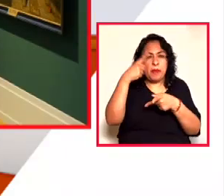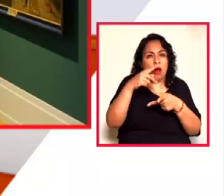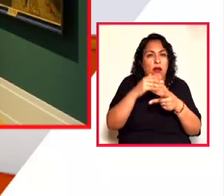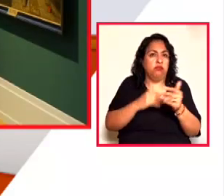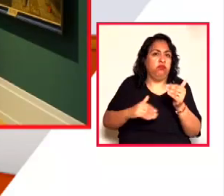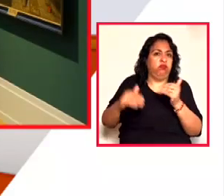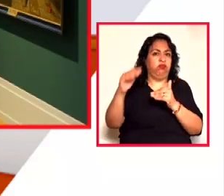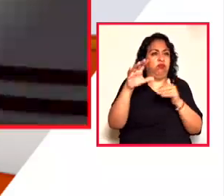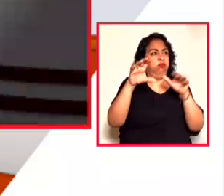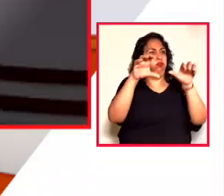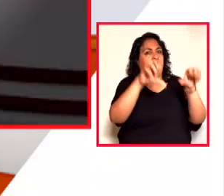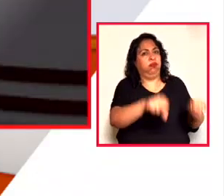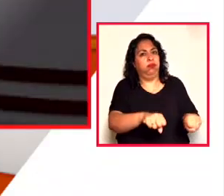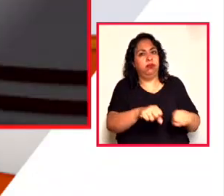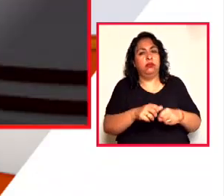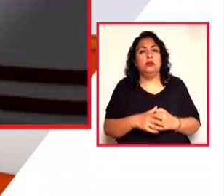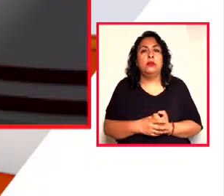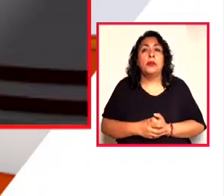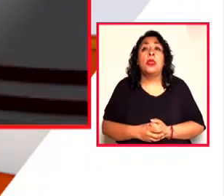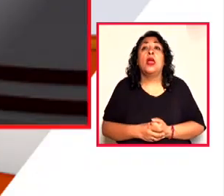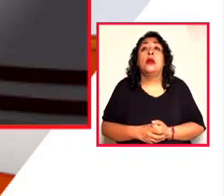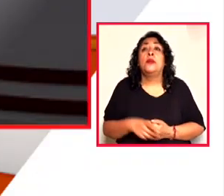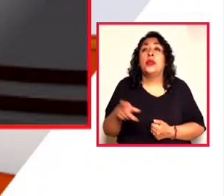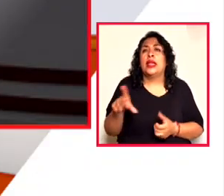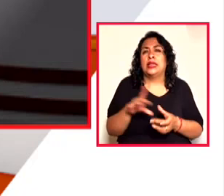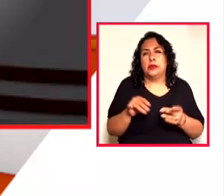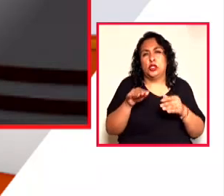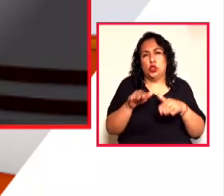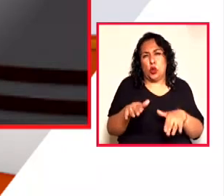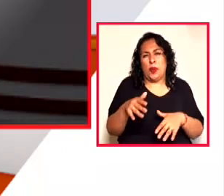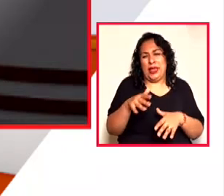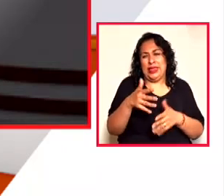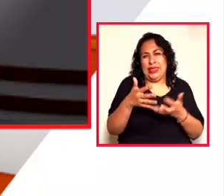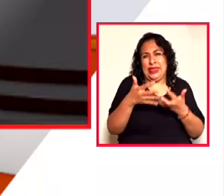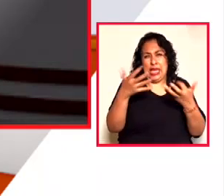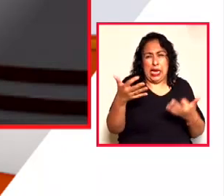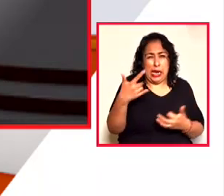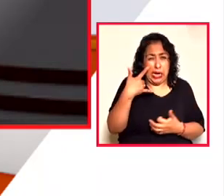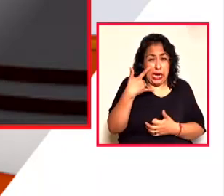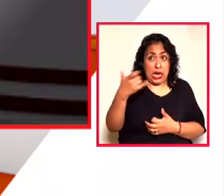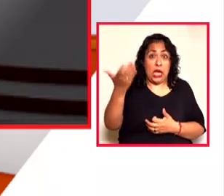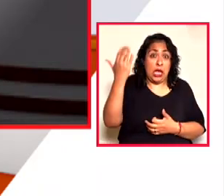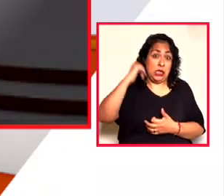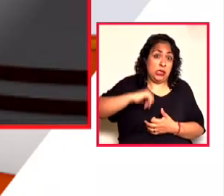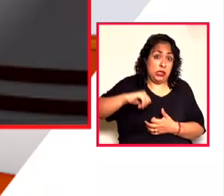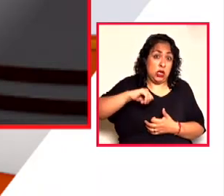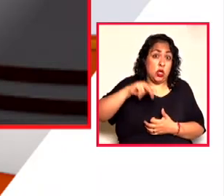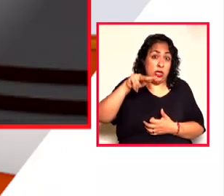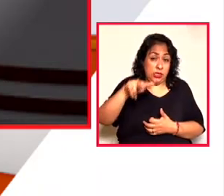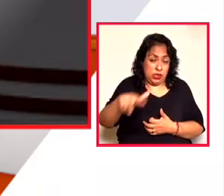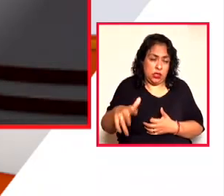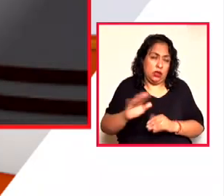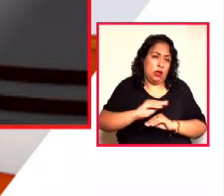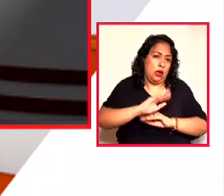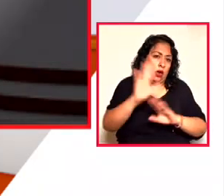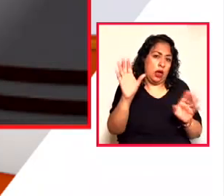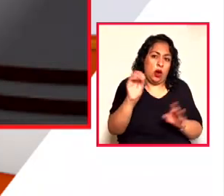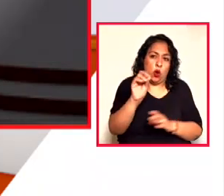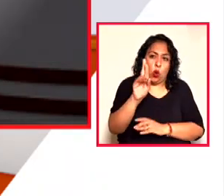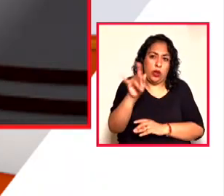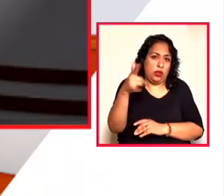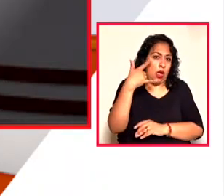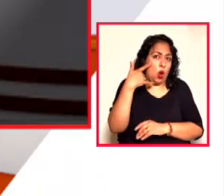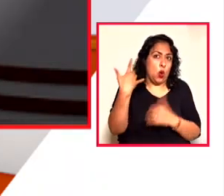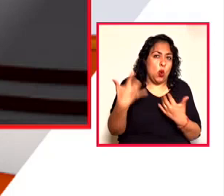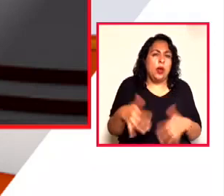colonial. Hablas de tierras exóticas y en aquel siglo XVII, evidentemente, el Oriente lo era. ¿Cómo está